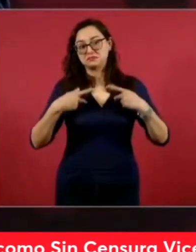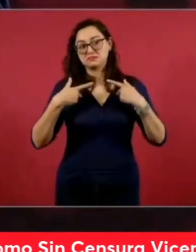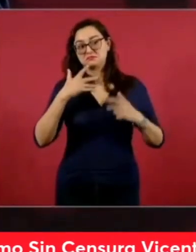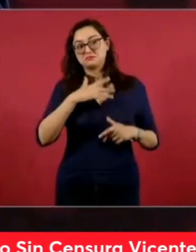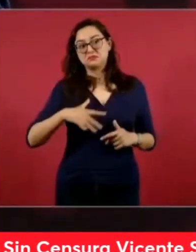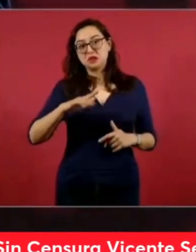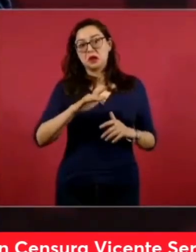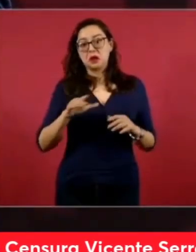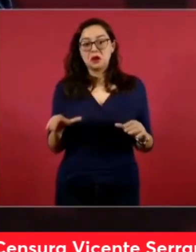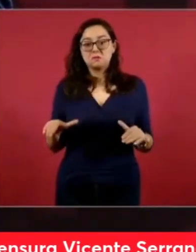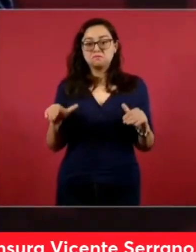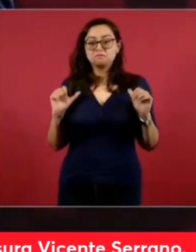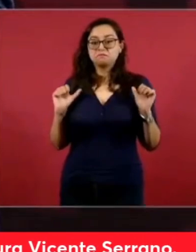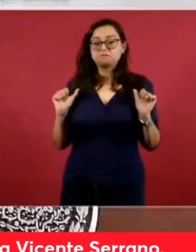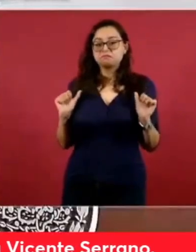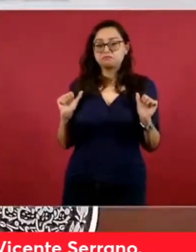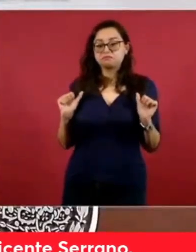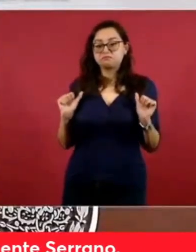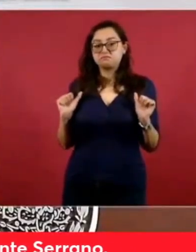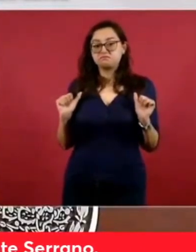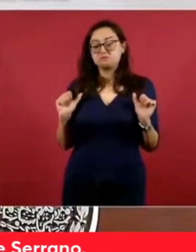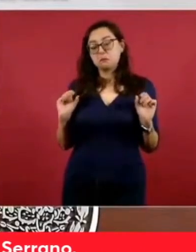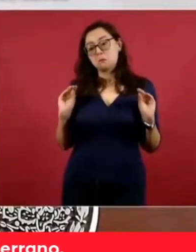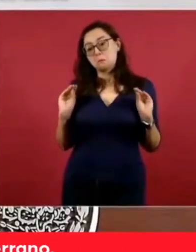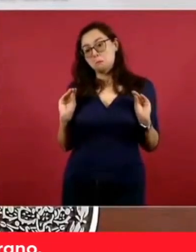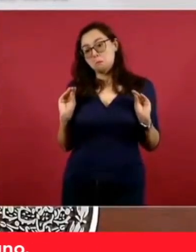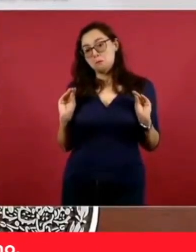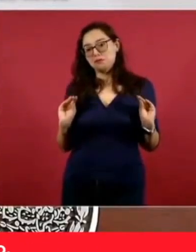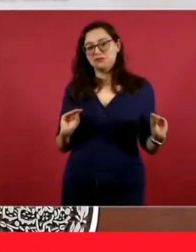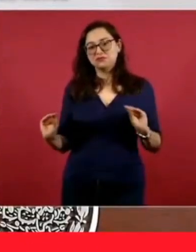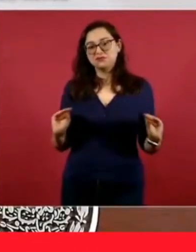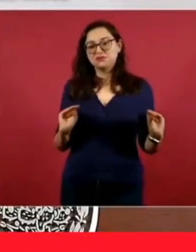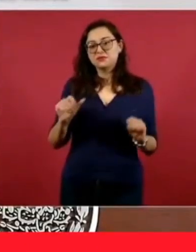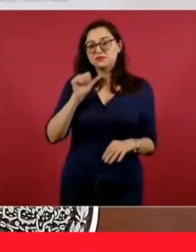Creo que fue el día siguiente del atentado.